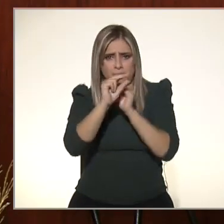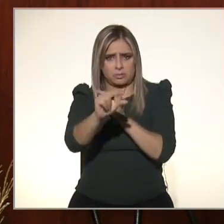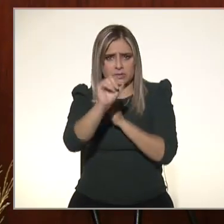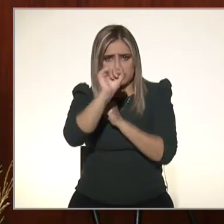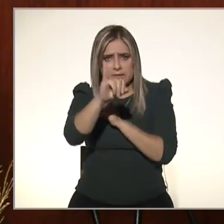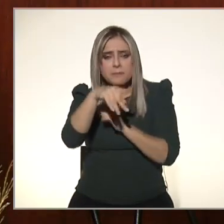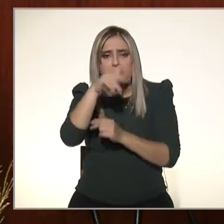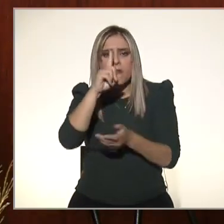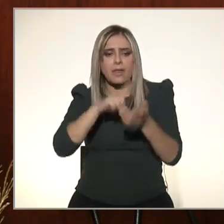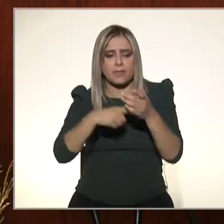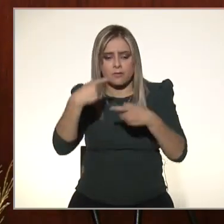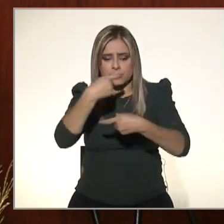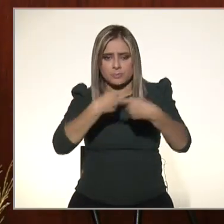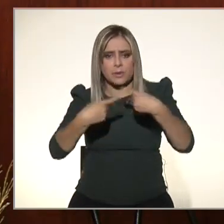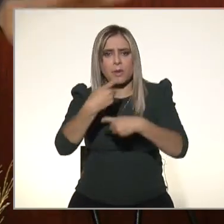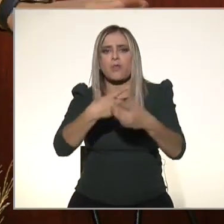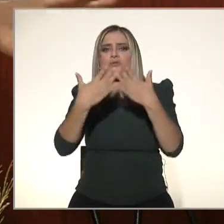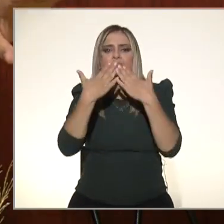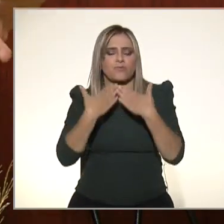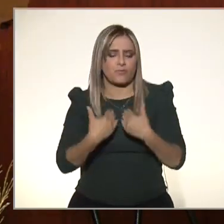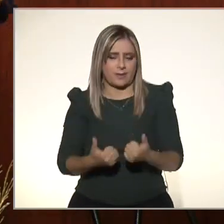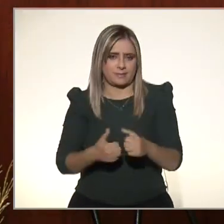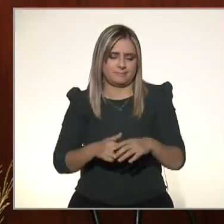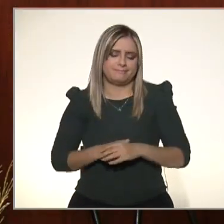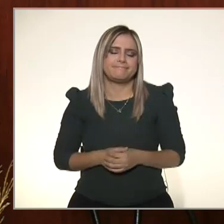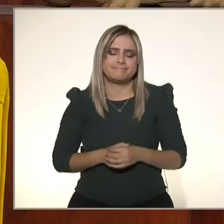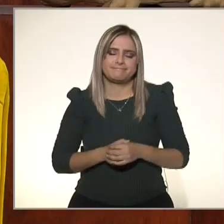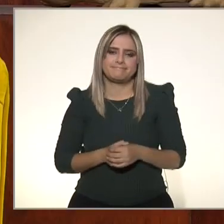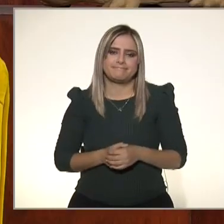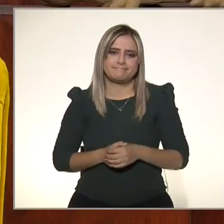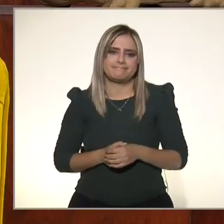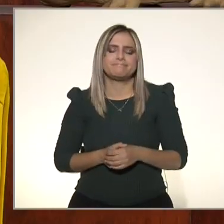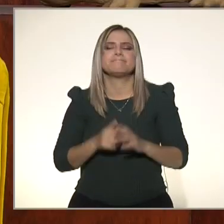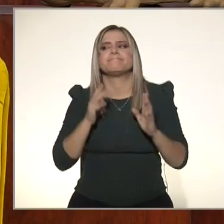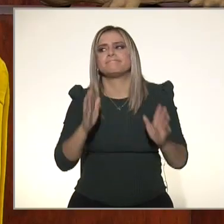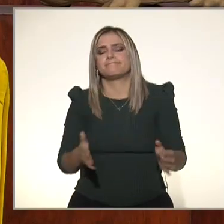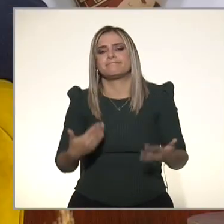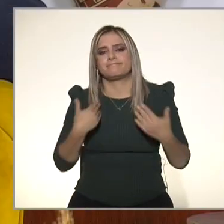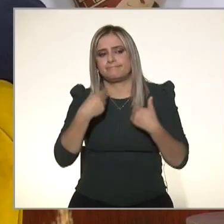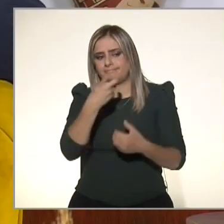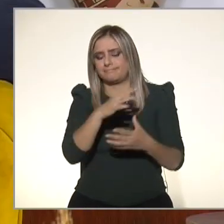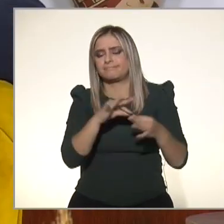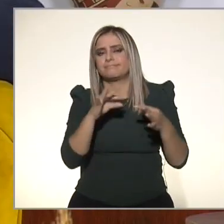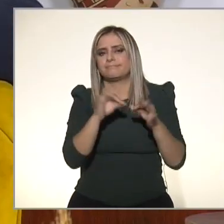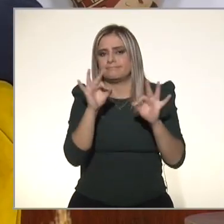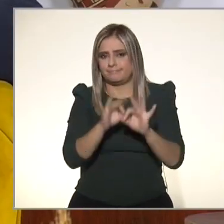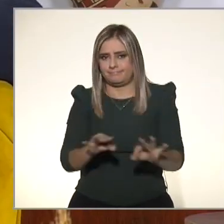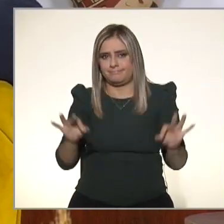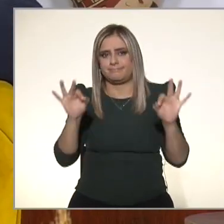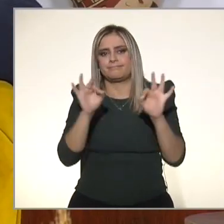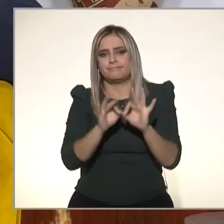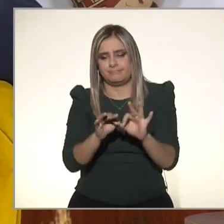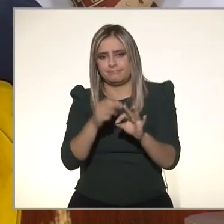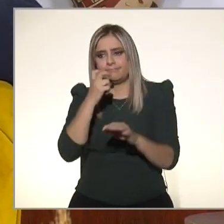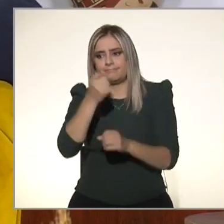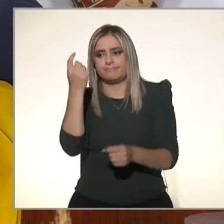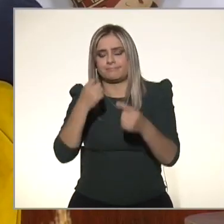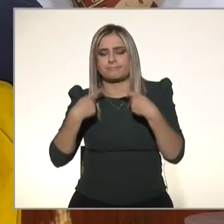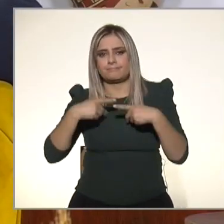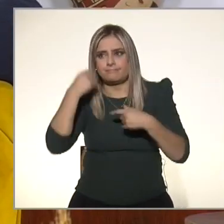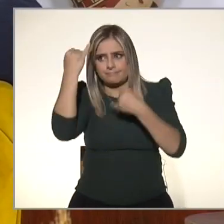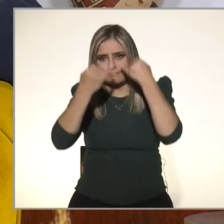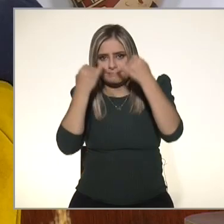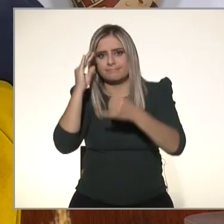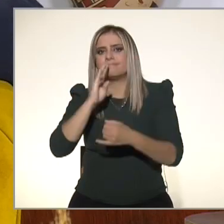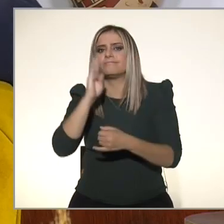embarazo no tenga que llegar al líquido seminal definitivo. Ok, eso yo creo que es un punto muy importante porque estas son de las creencias que